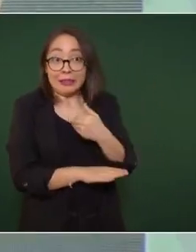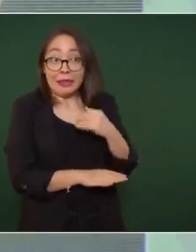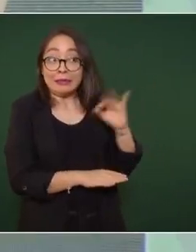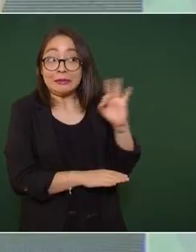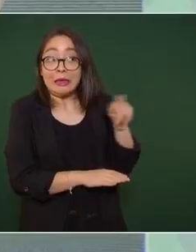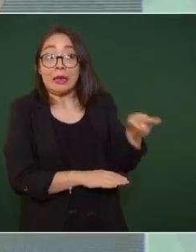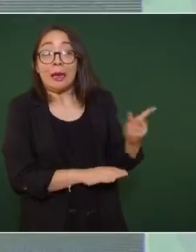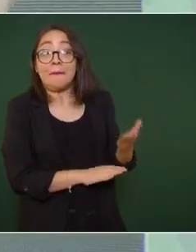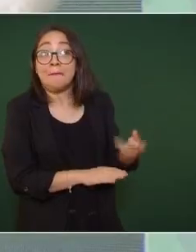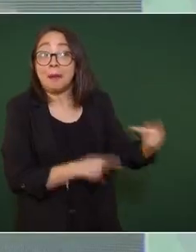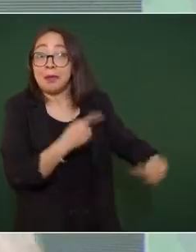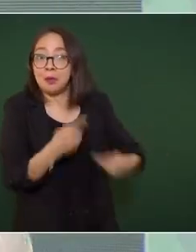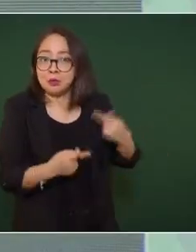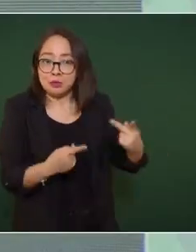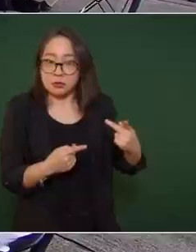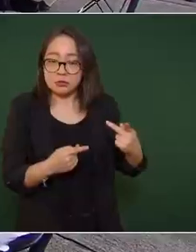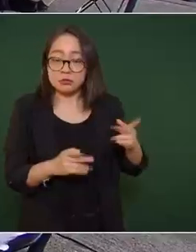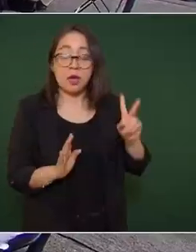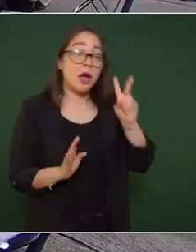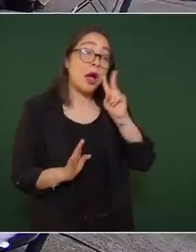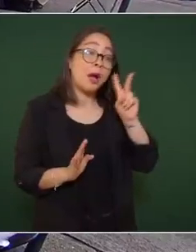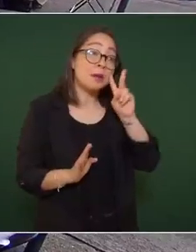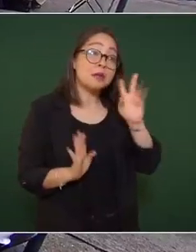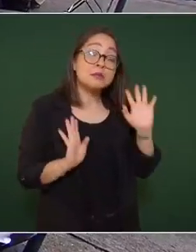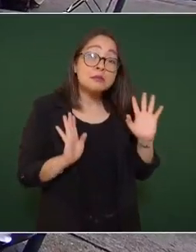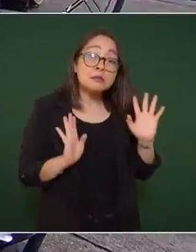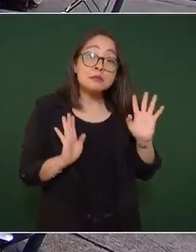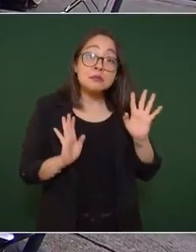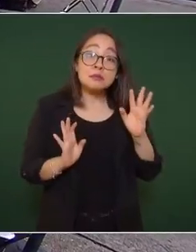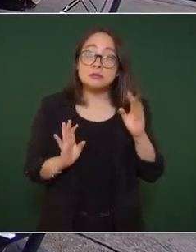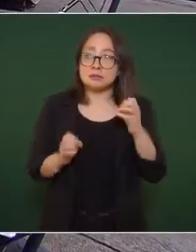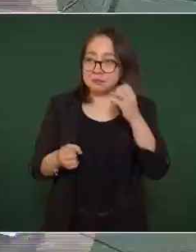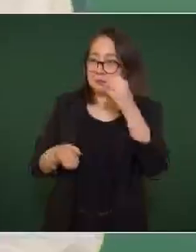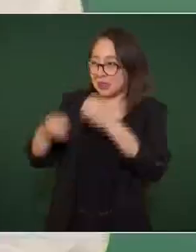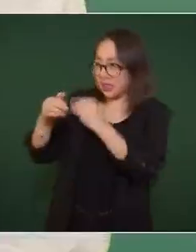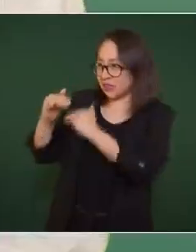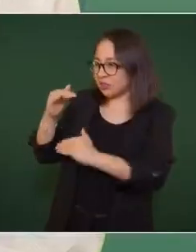ir a la Corte y que los iba a ver a los ministros,